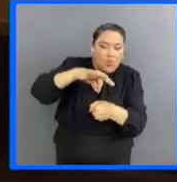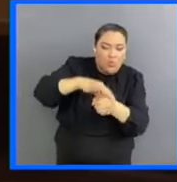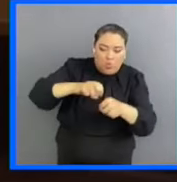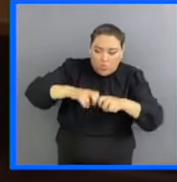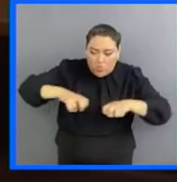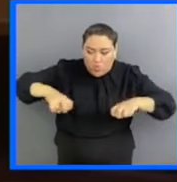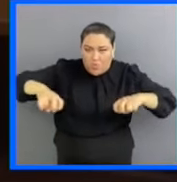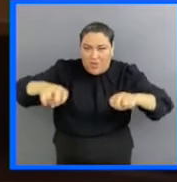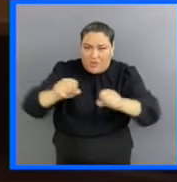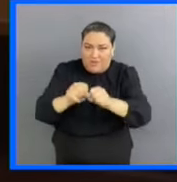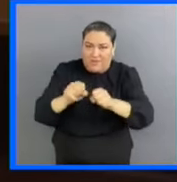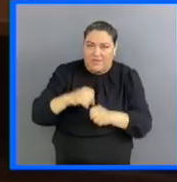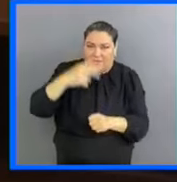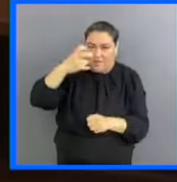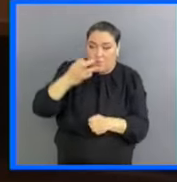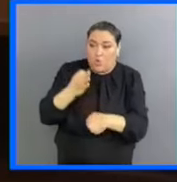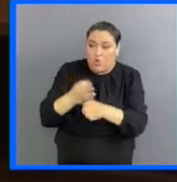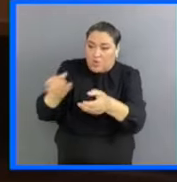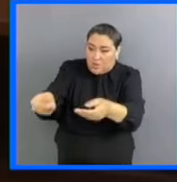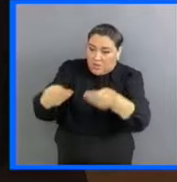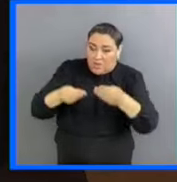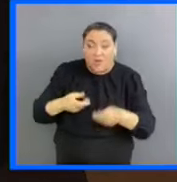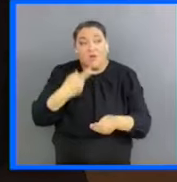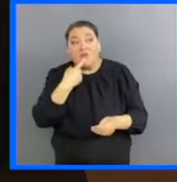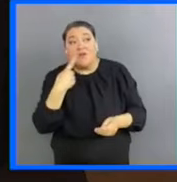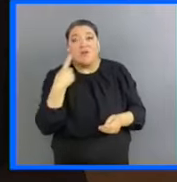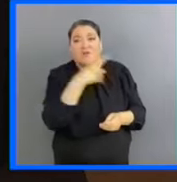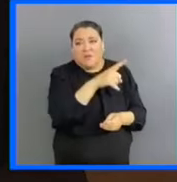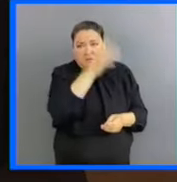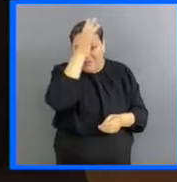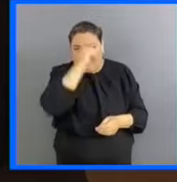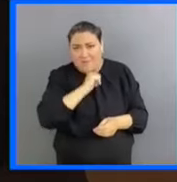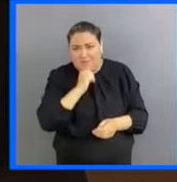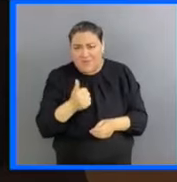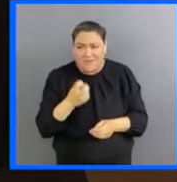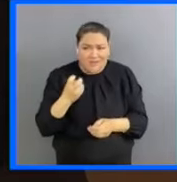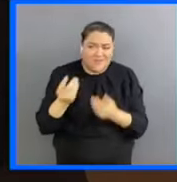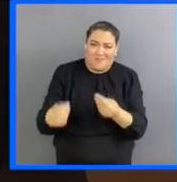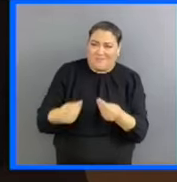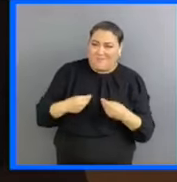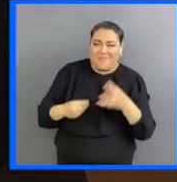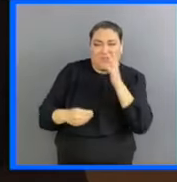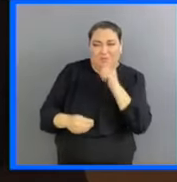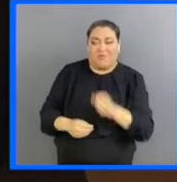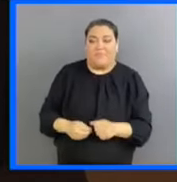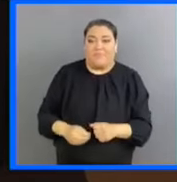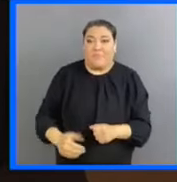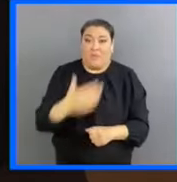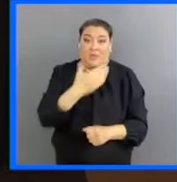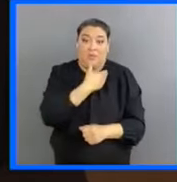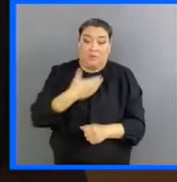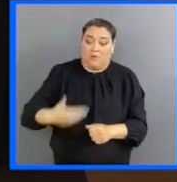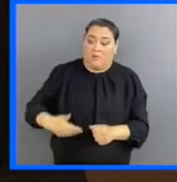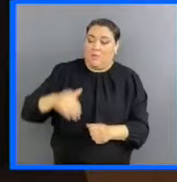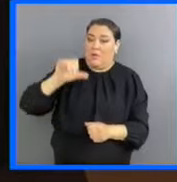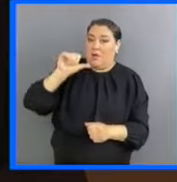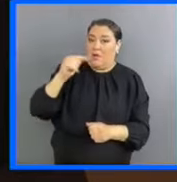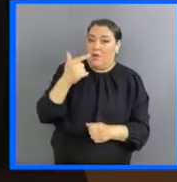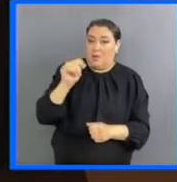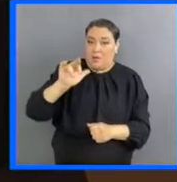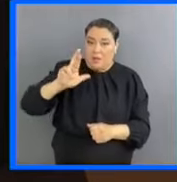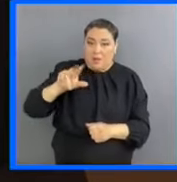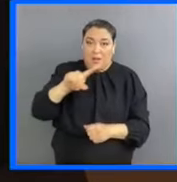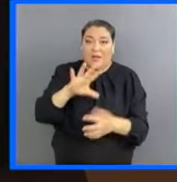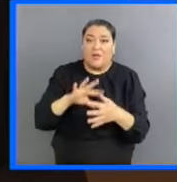procedente el recurso de reclamación que se plantea. El ministro presidente Hugo Aguilar Ortiz argumentó que la decisión